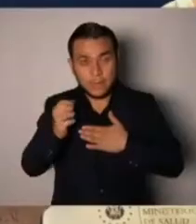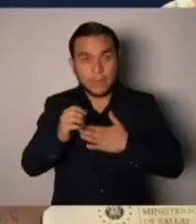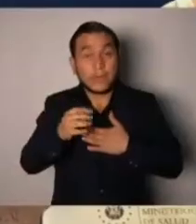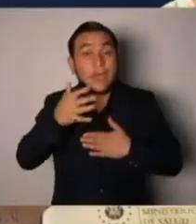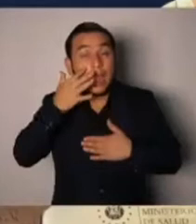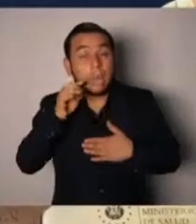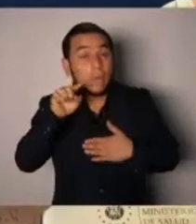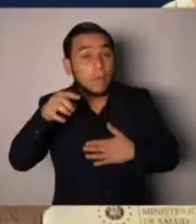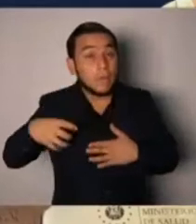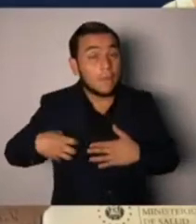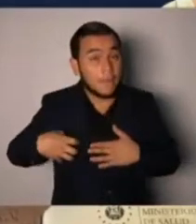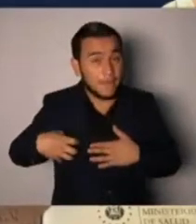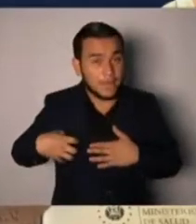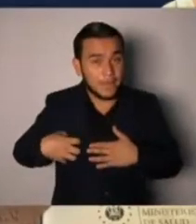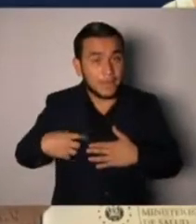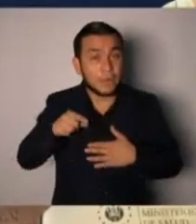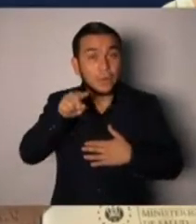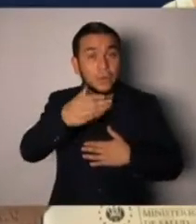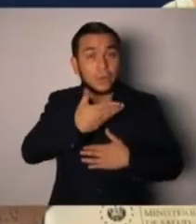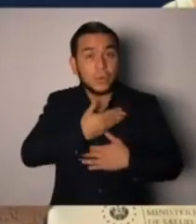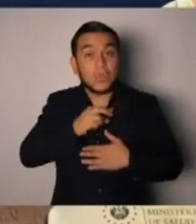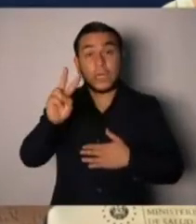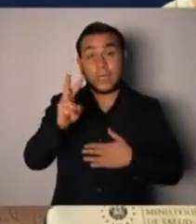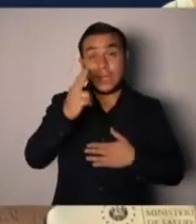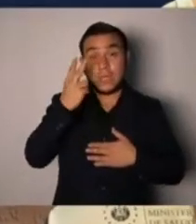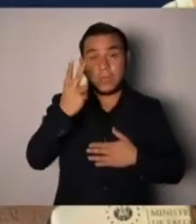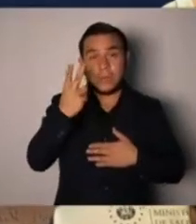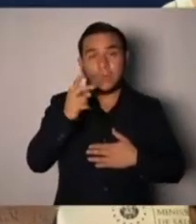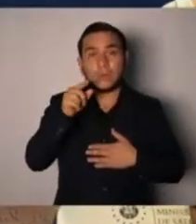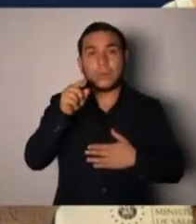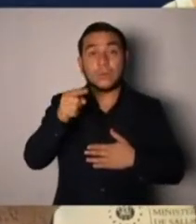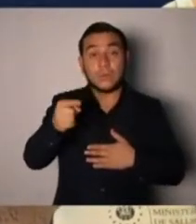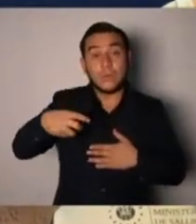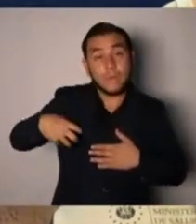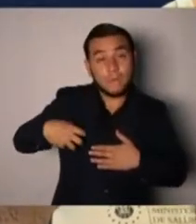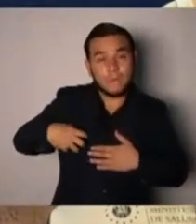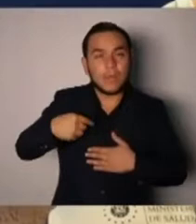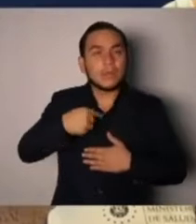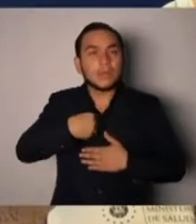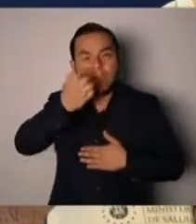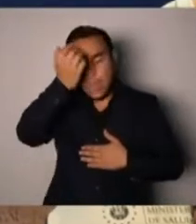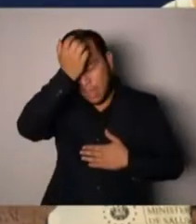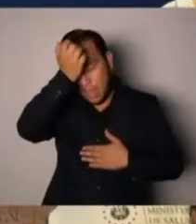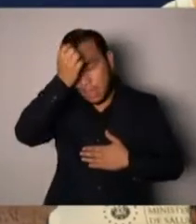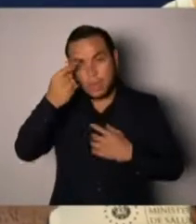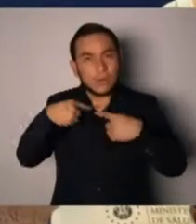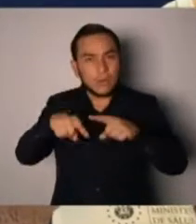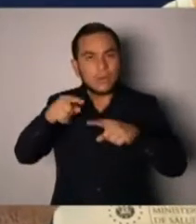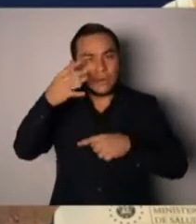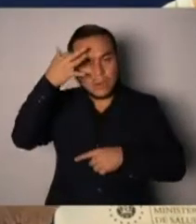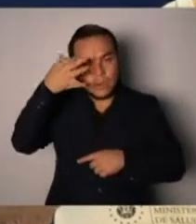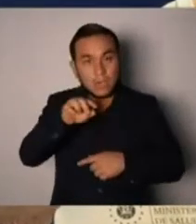o yo porque me engañaste pero si me engañas dos veces en la mía porque yo no debo de creerle a un engañador